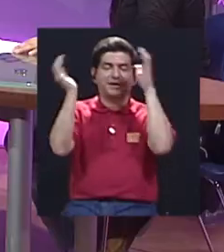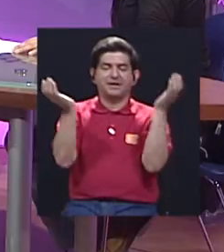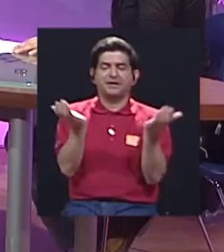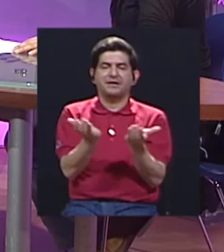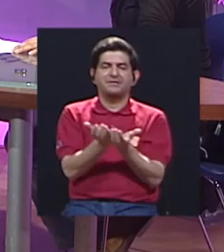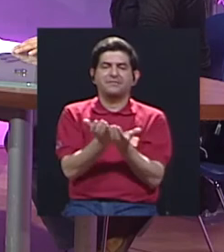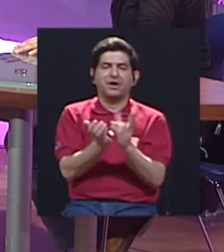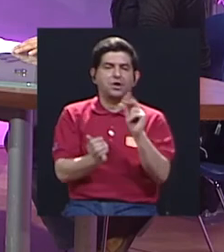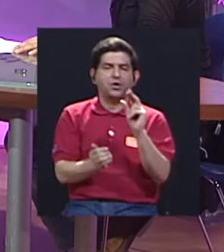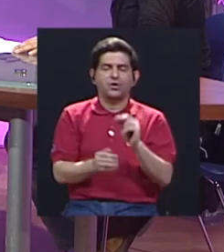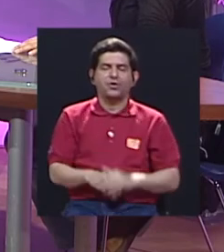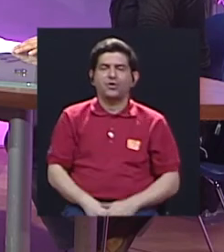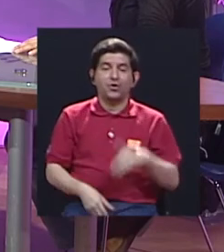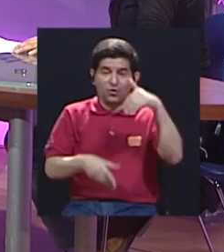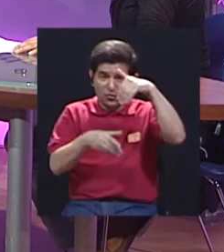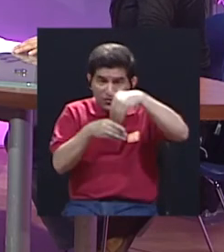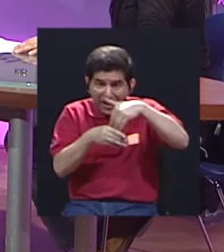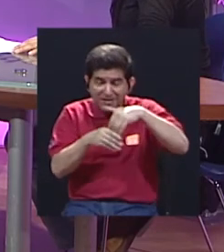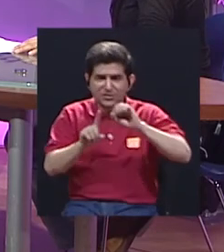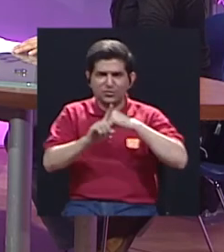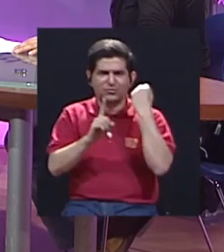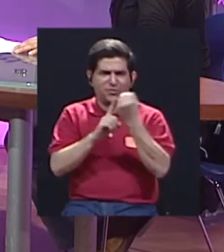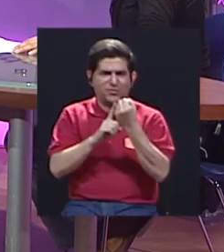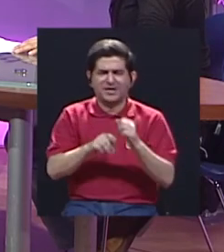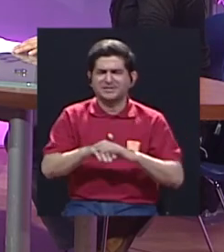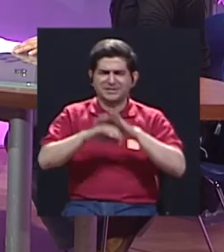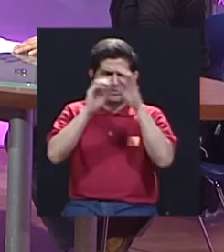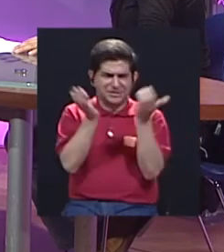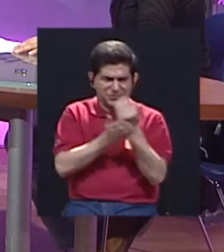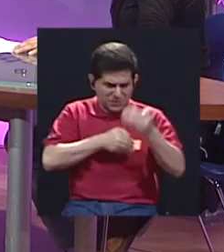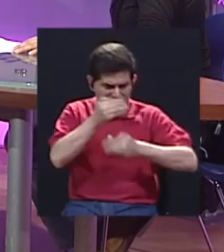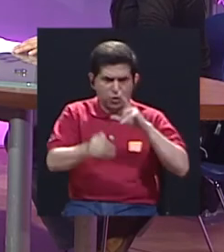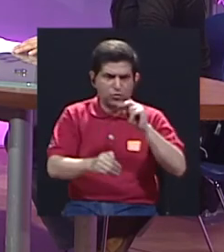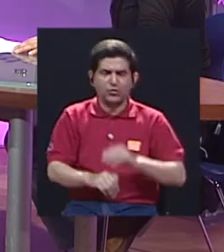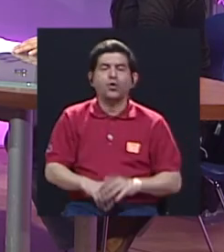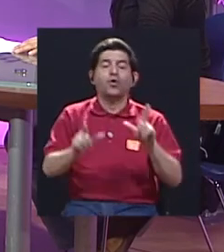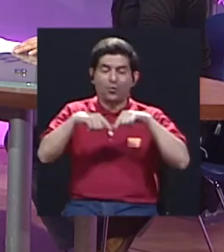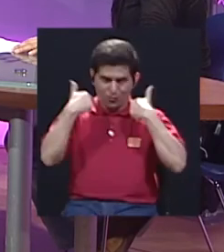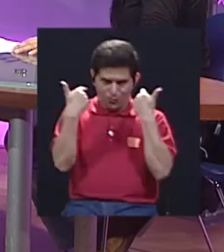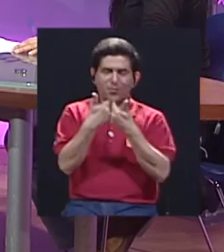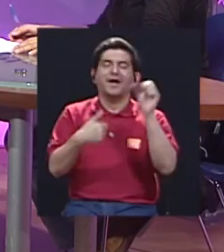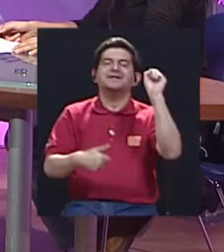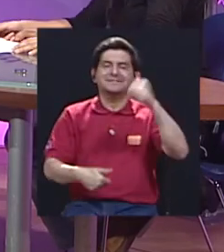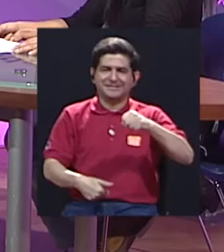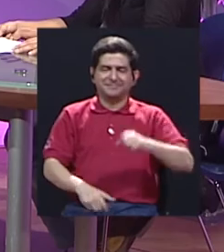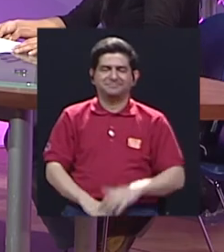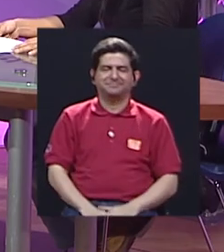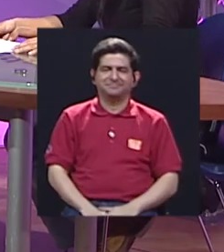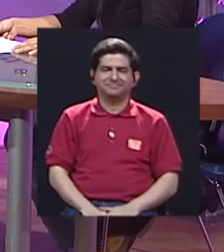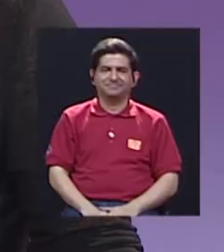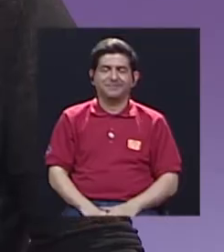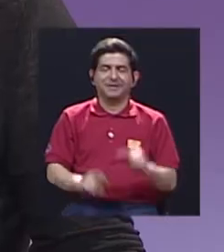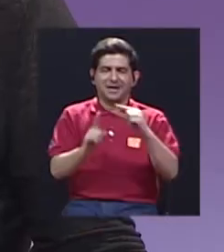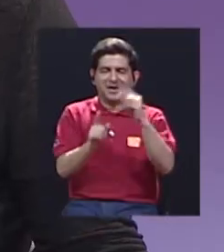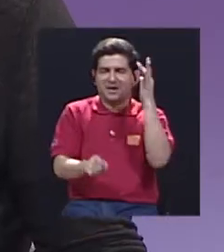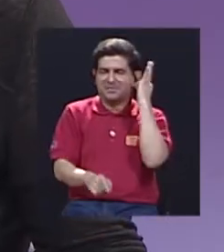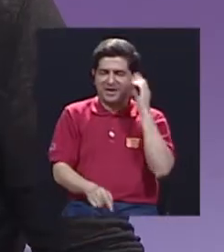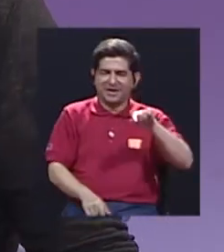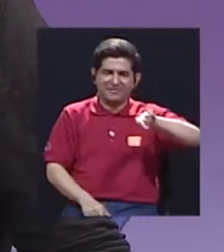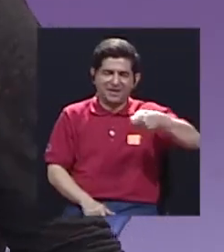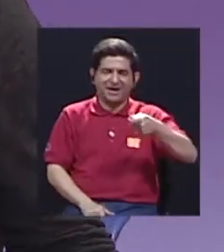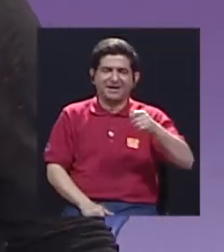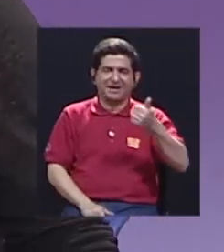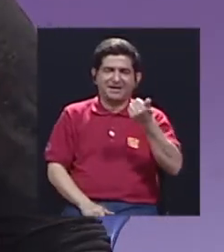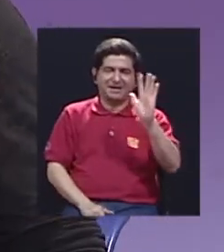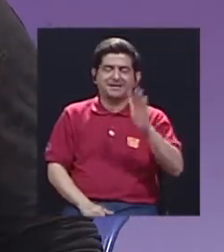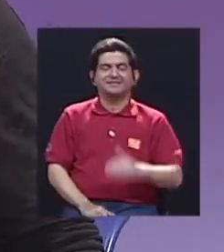no dentro de la globalización, sino dentro del colectivo. Bueno, de parte de Palabra de Mujer y de Canal 15, les